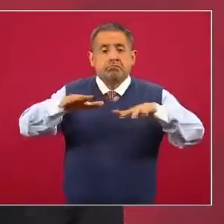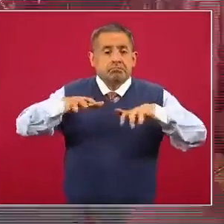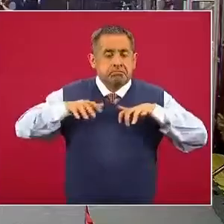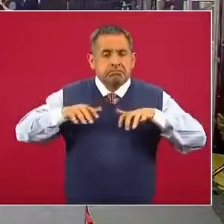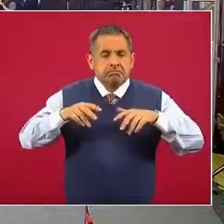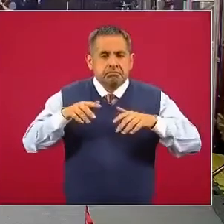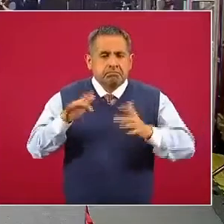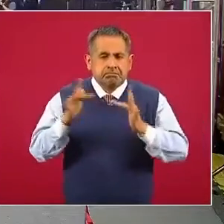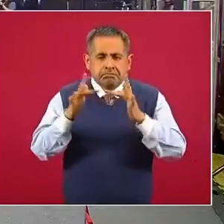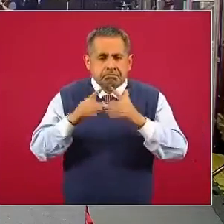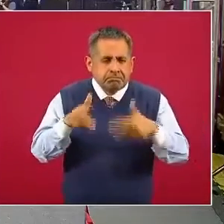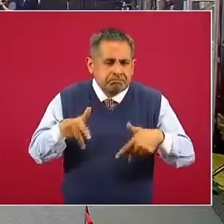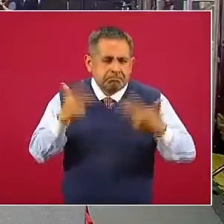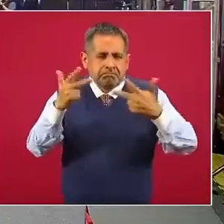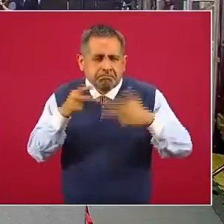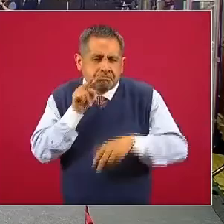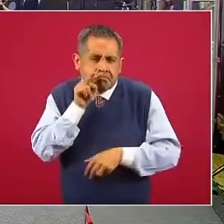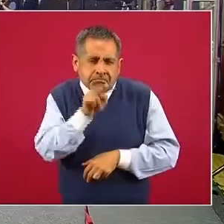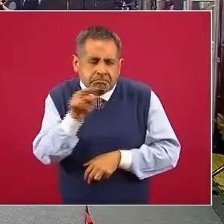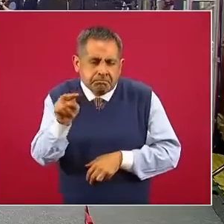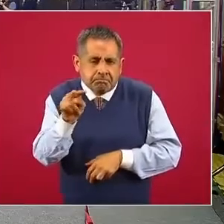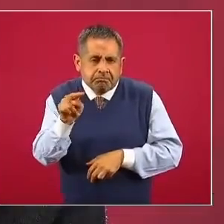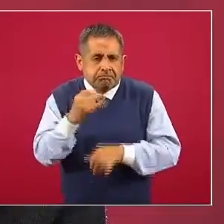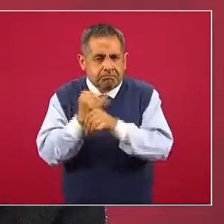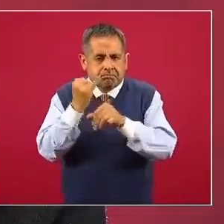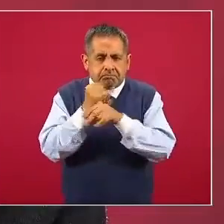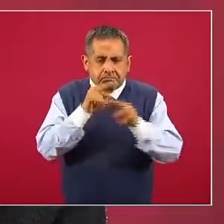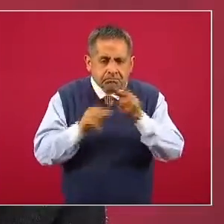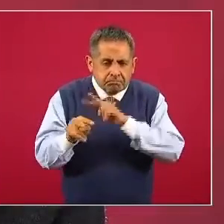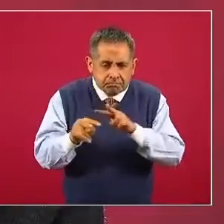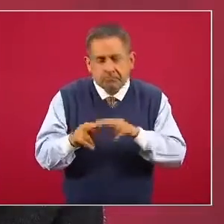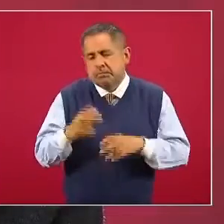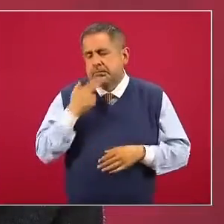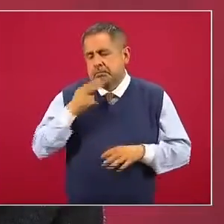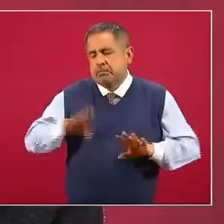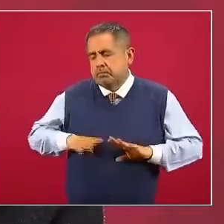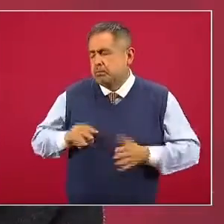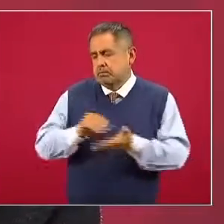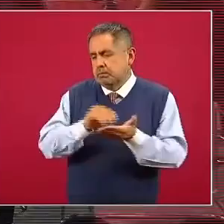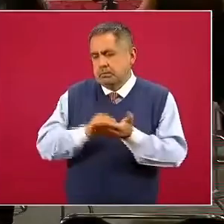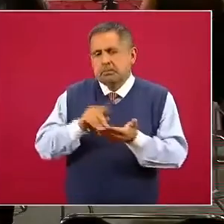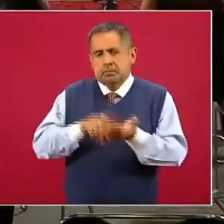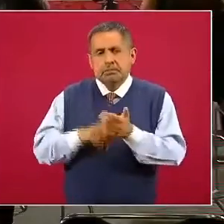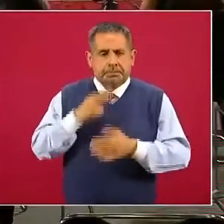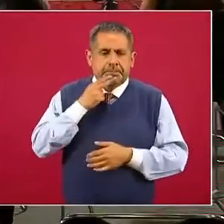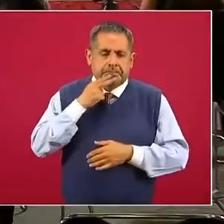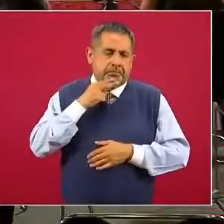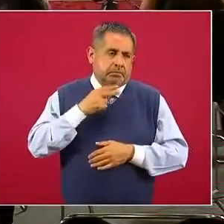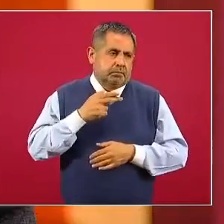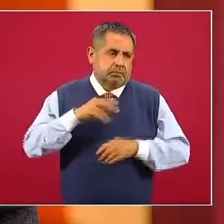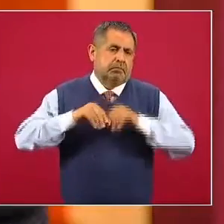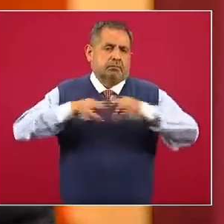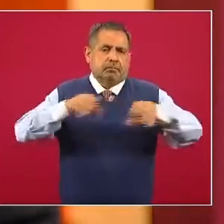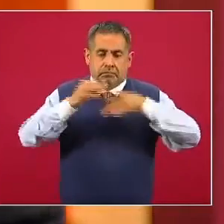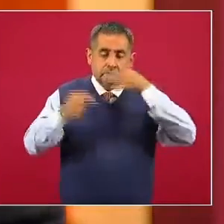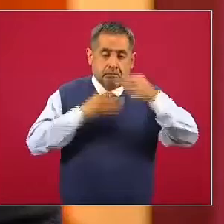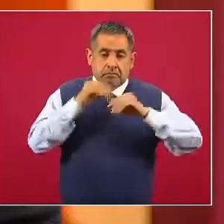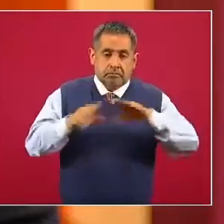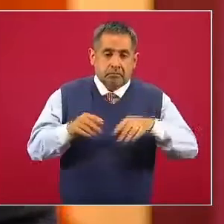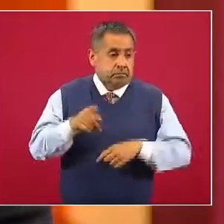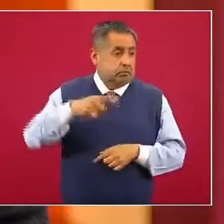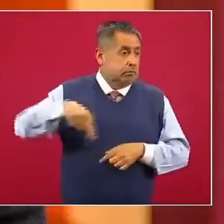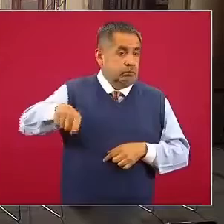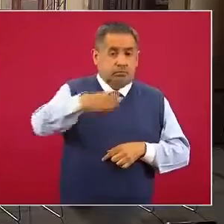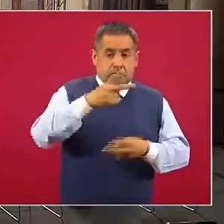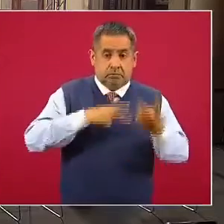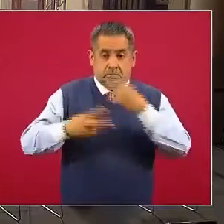que se conectan o que visualizan a través de las distintas redes sociales suponemos que puede ser de utilidad. La presencia de ustedes